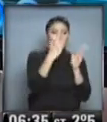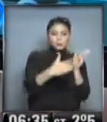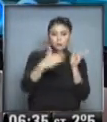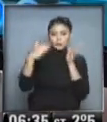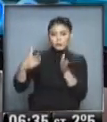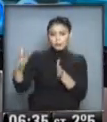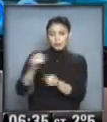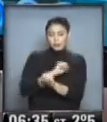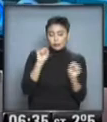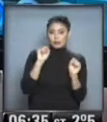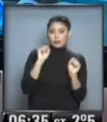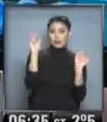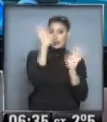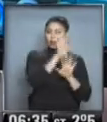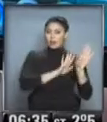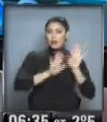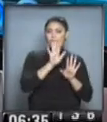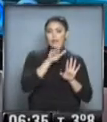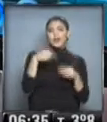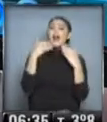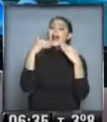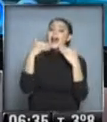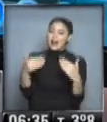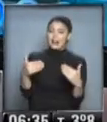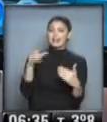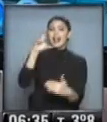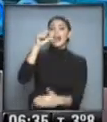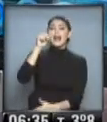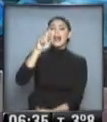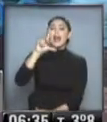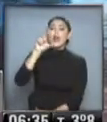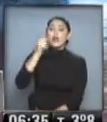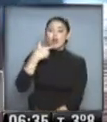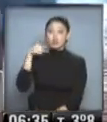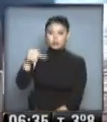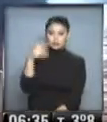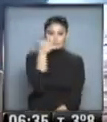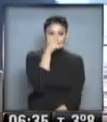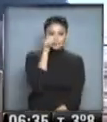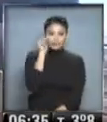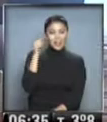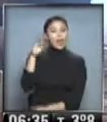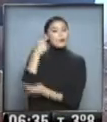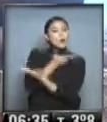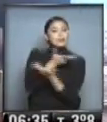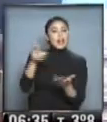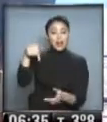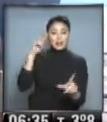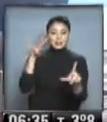se presentan de golpe. Y agradecemos a Carlos Vázquez, nuestro cameraman, que nos mostraba cómo está